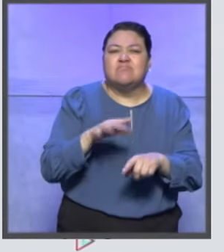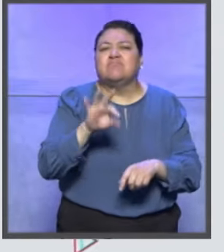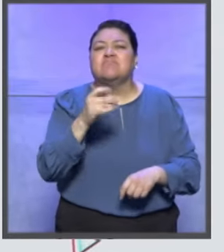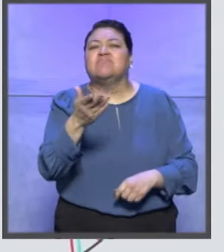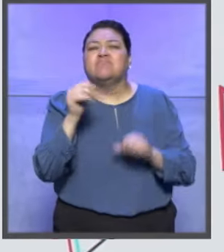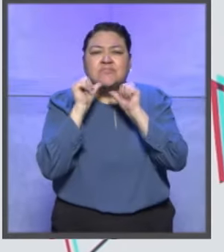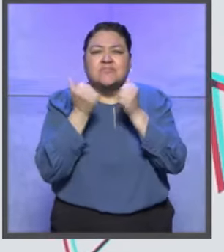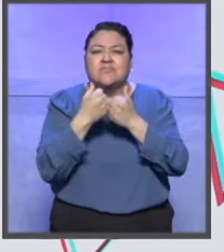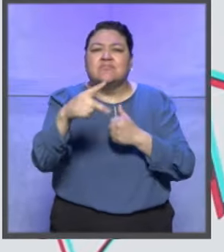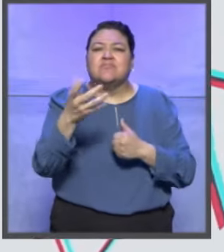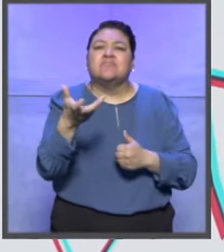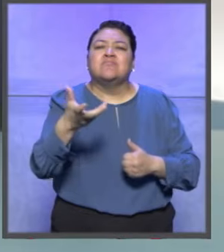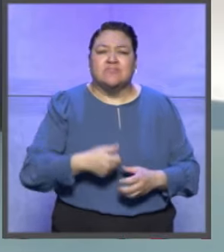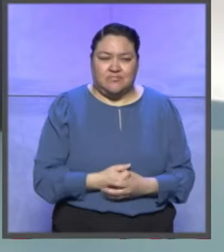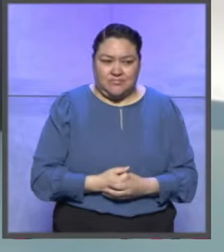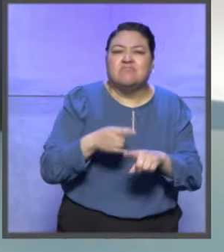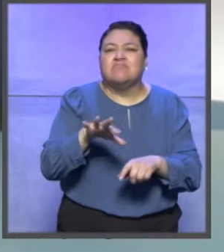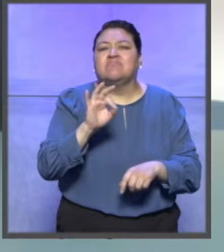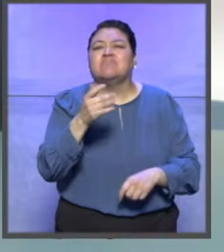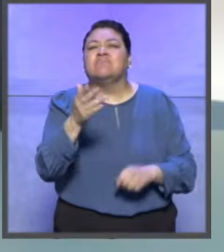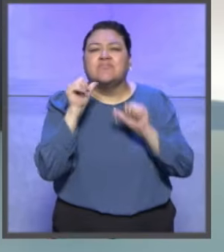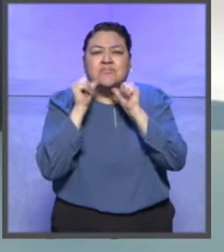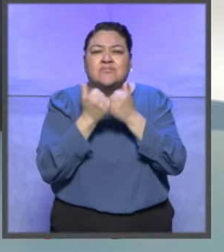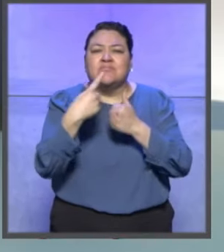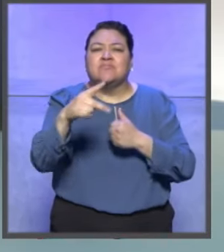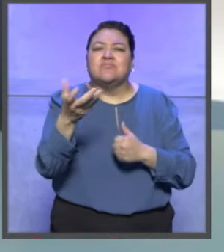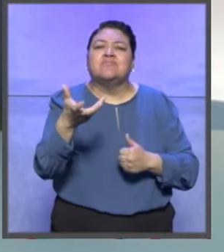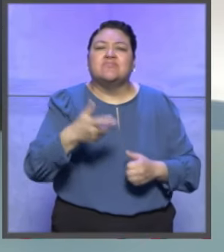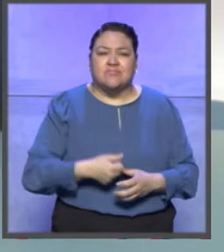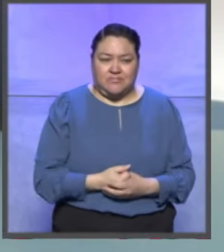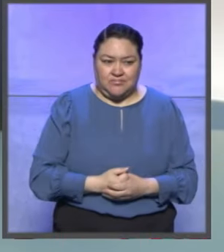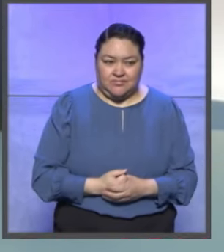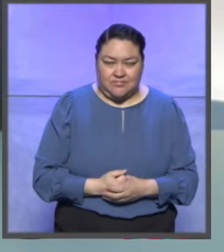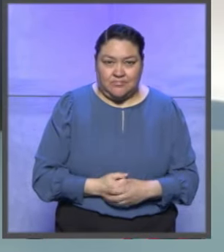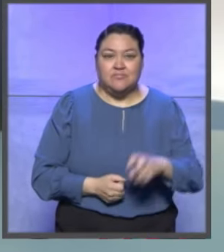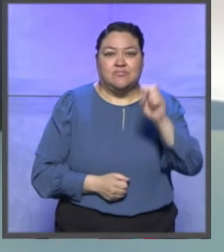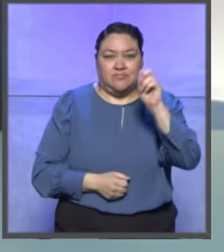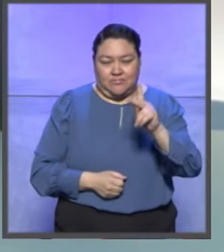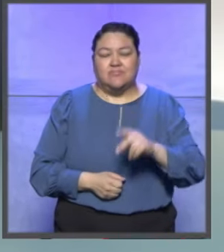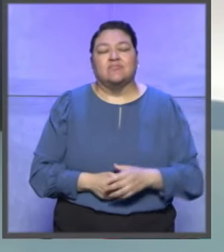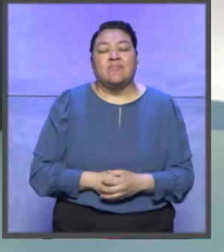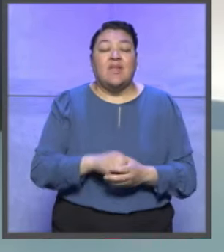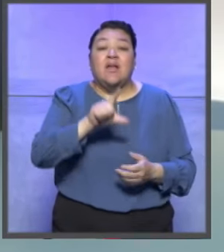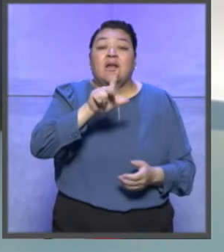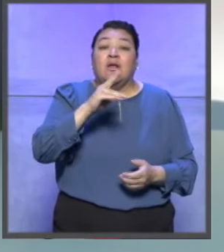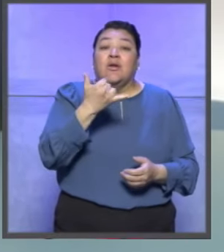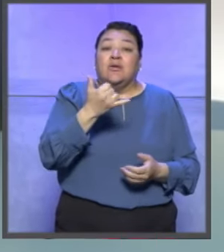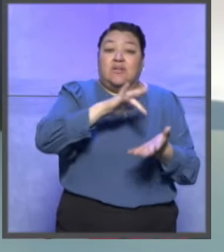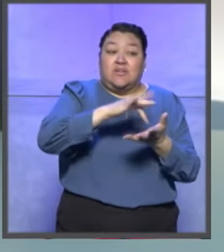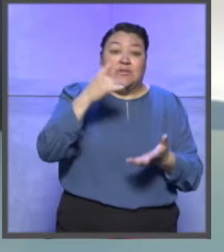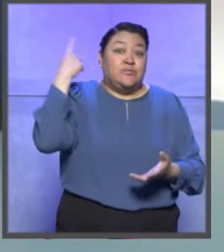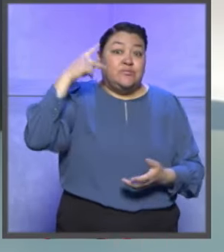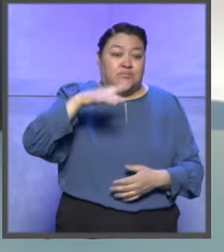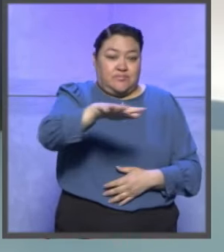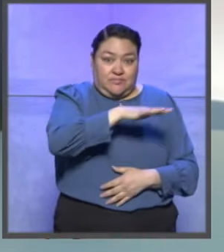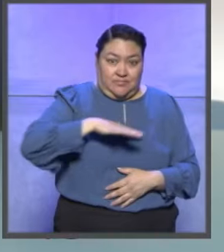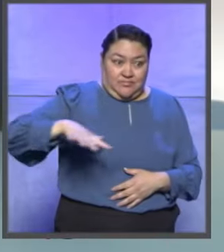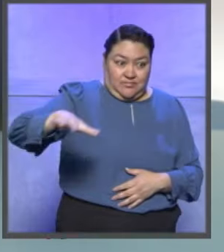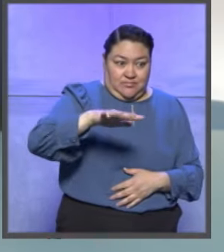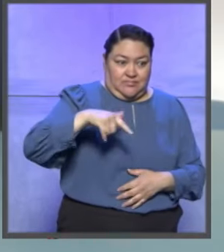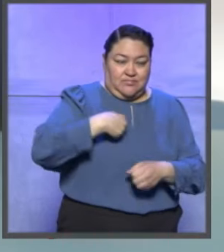TERM? Ok, gracias, Lucy. Pues en Puebla somos el segundo